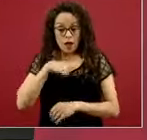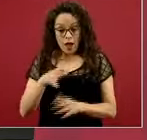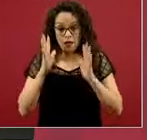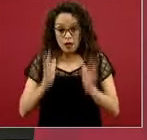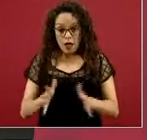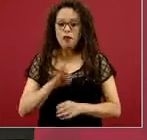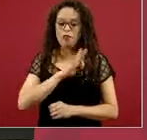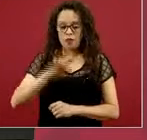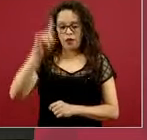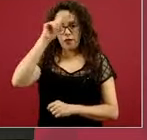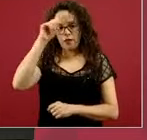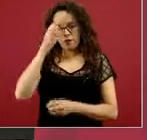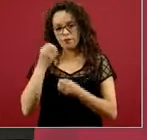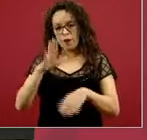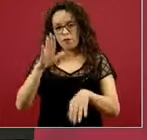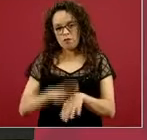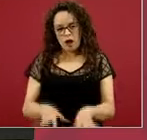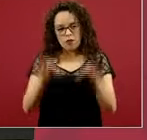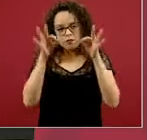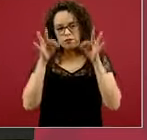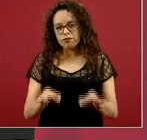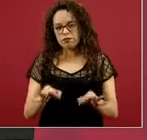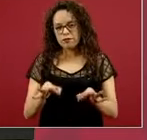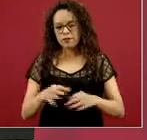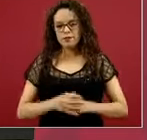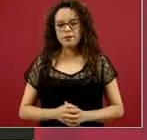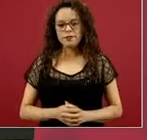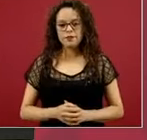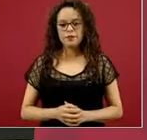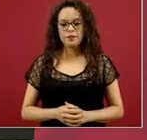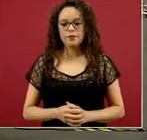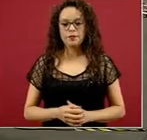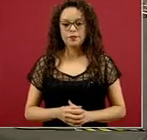haya recomendaciones más precisas y más contundentes.